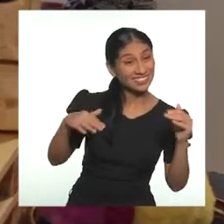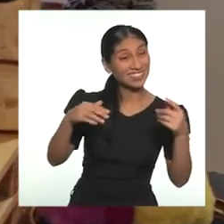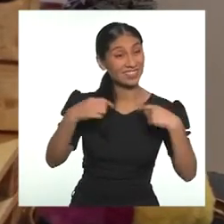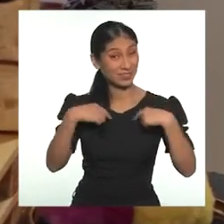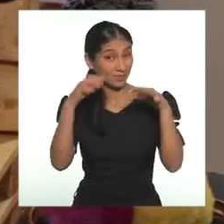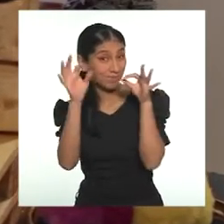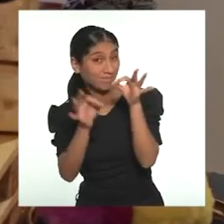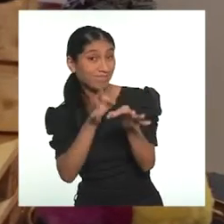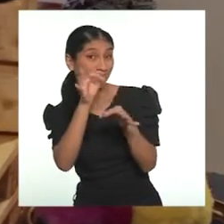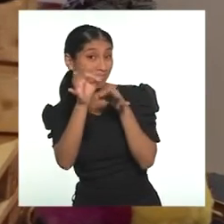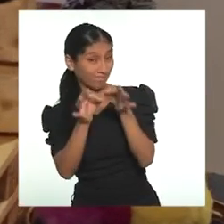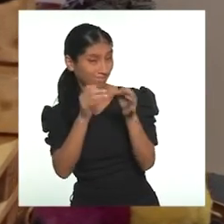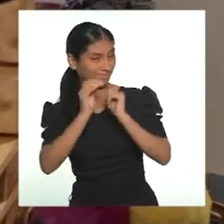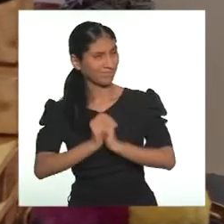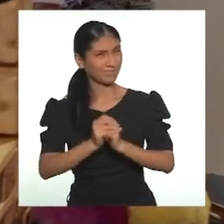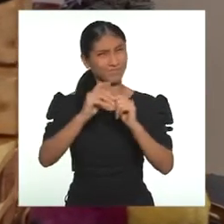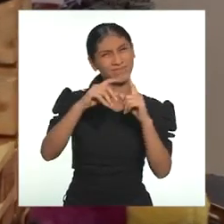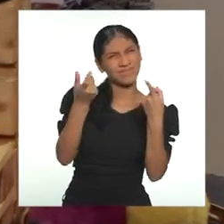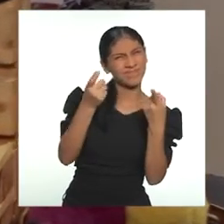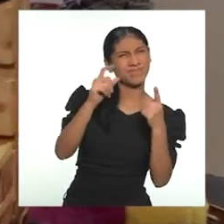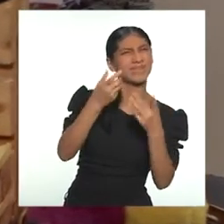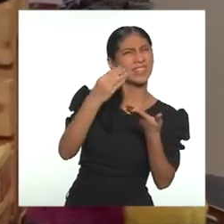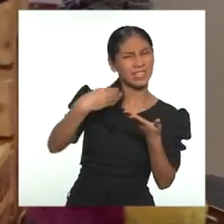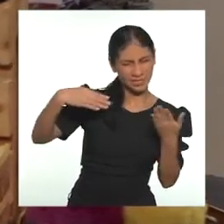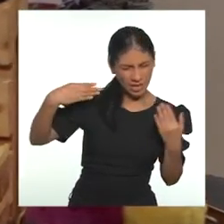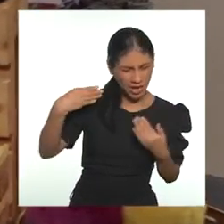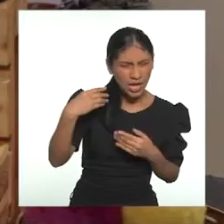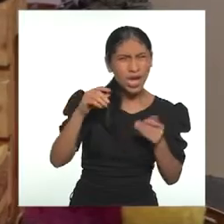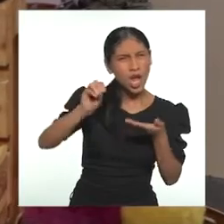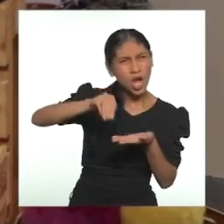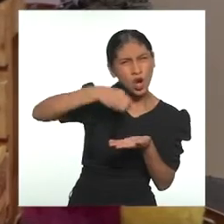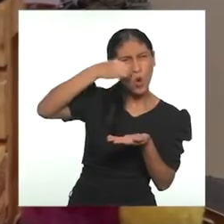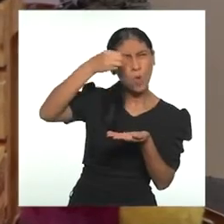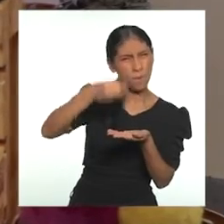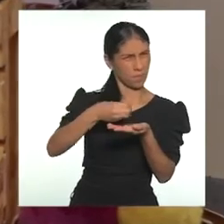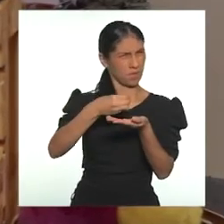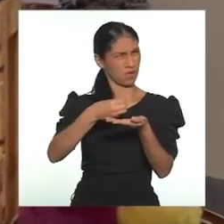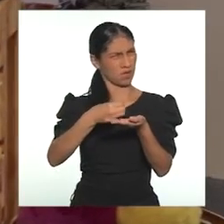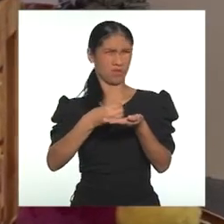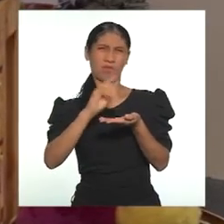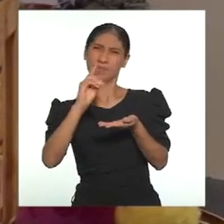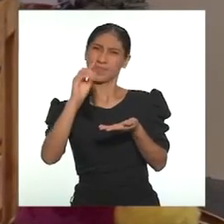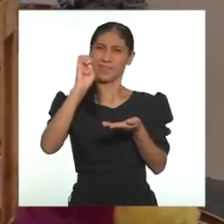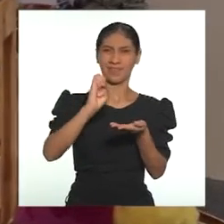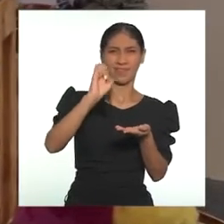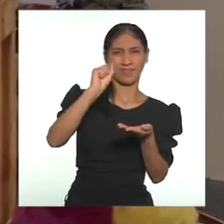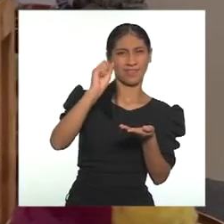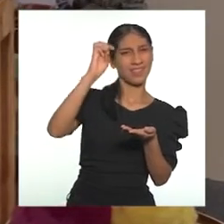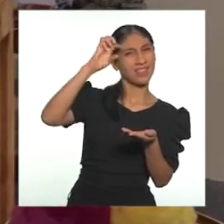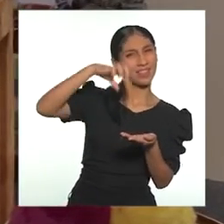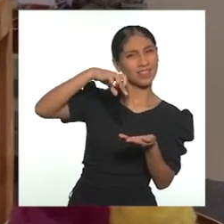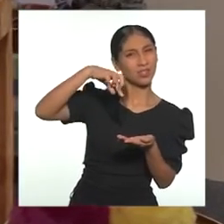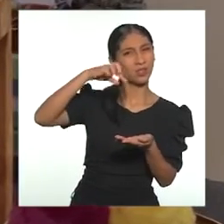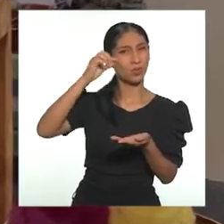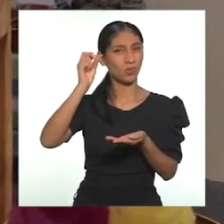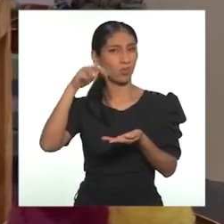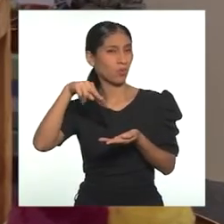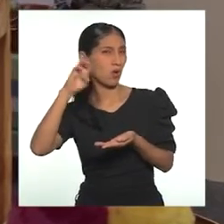Niñas y niños, yo les explicaré... ¿Qué significa que un alimento se descomponga?